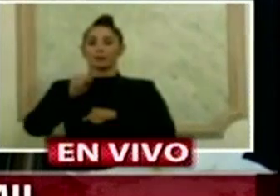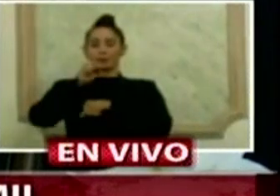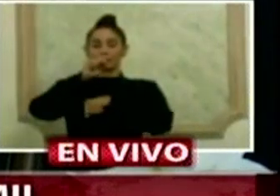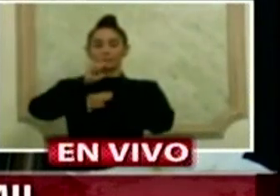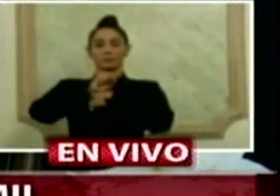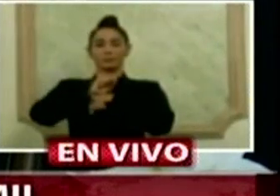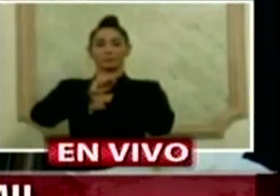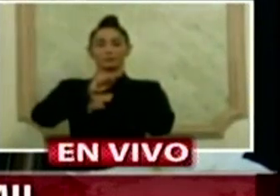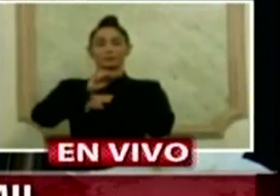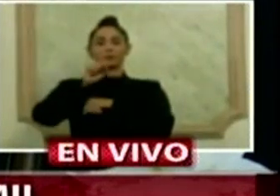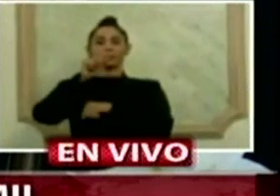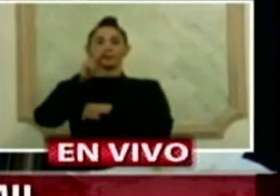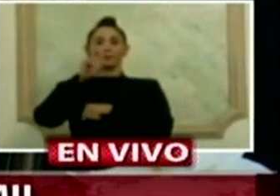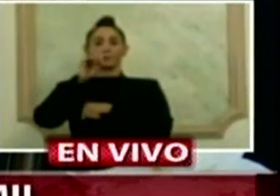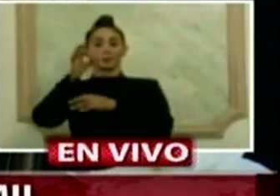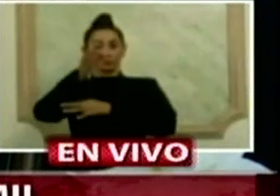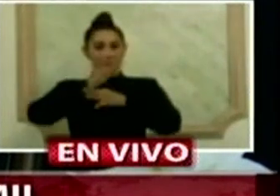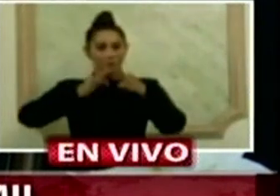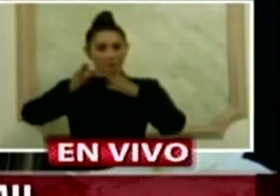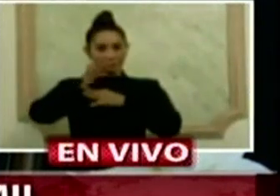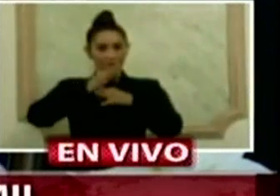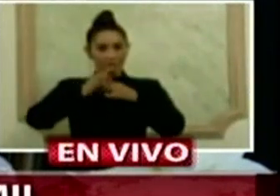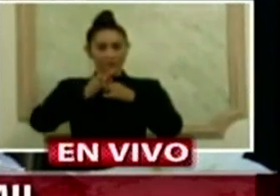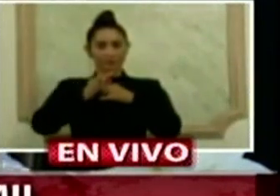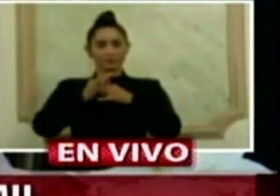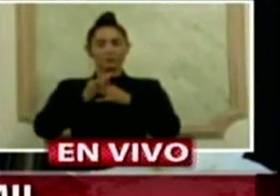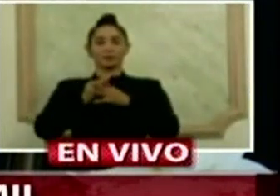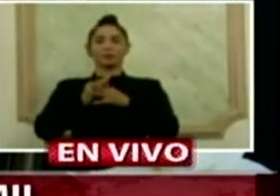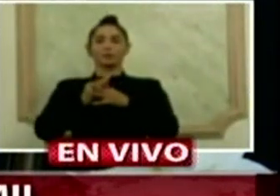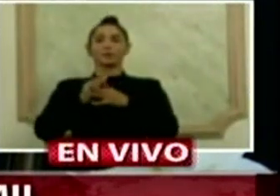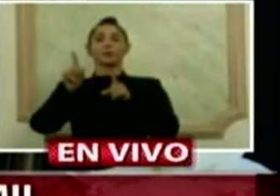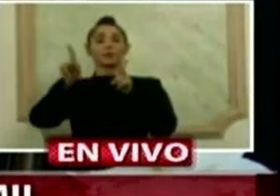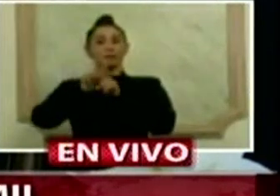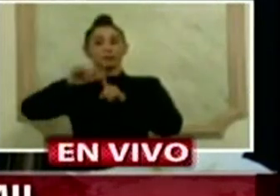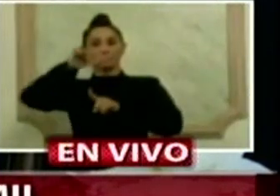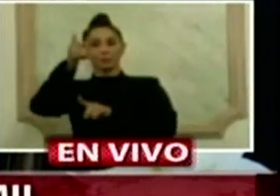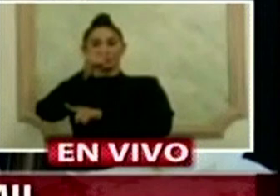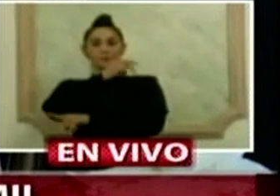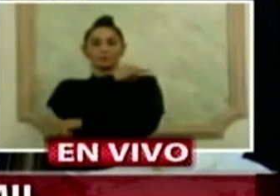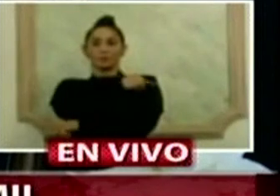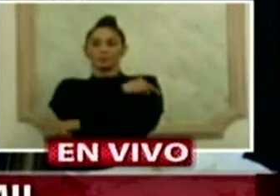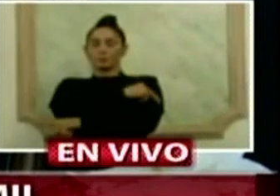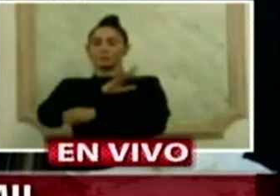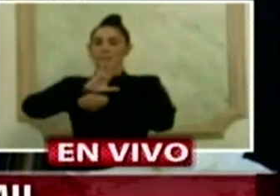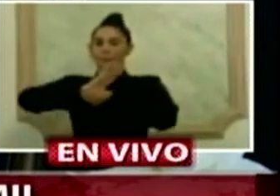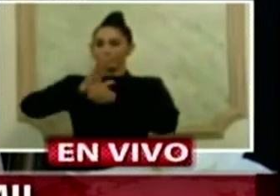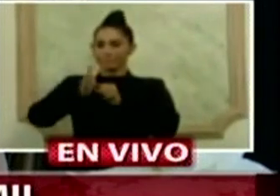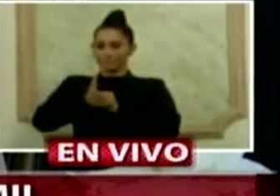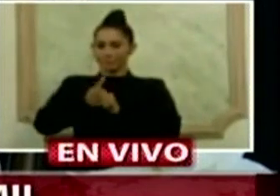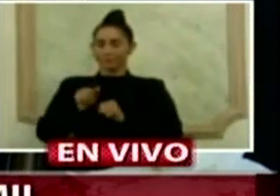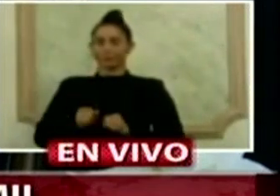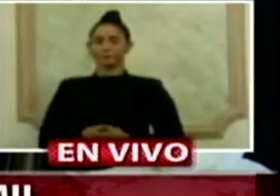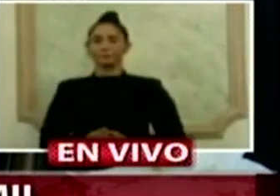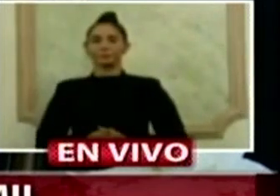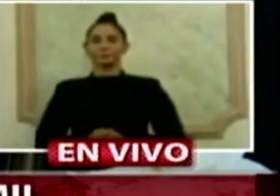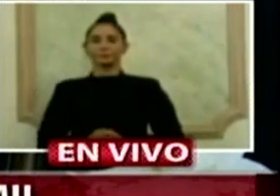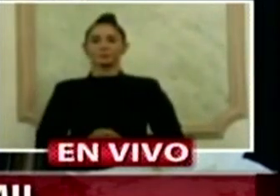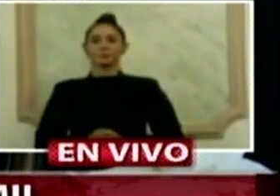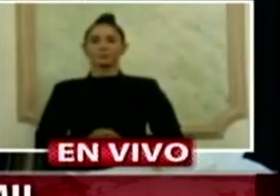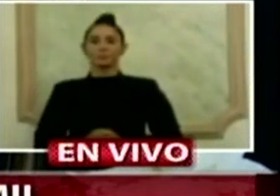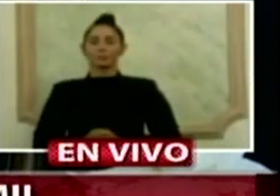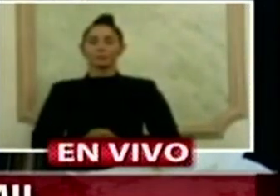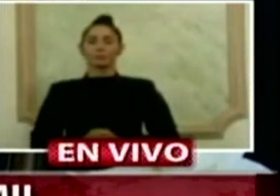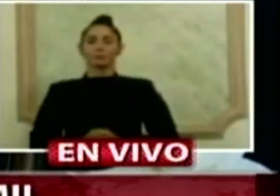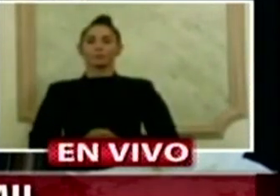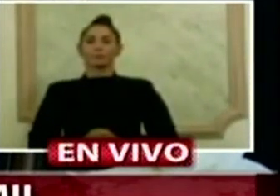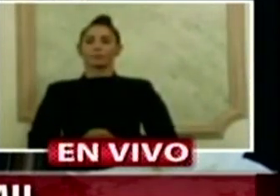San Francisco y Jaime Mota de Barahona. También para lograr este objetivo, vamos